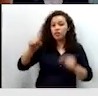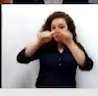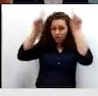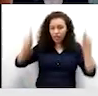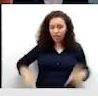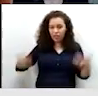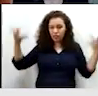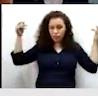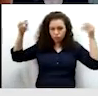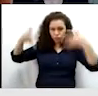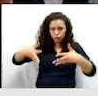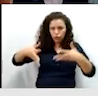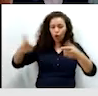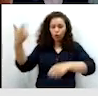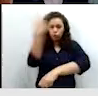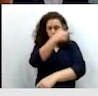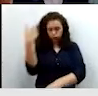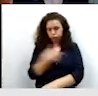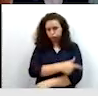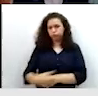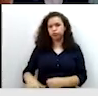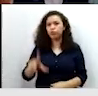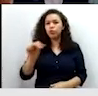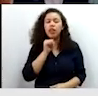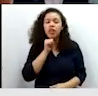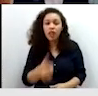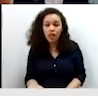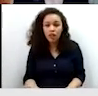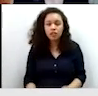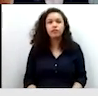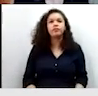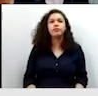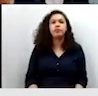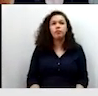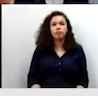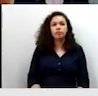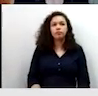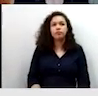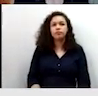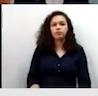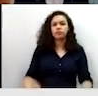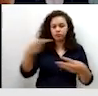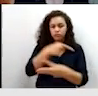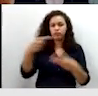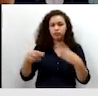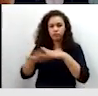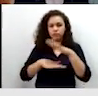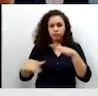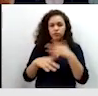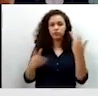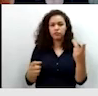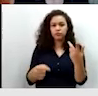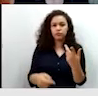sanitizante directo hacia la persona. Pues las tres reglas básicas, las 3C contra el